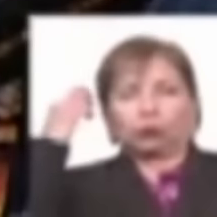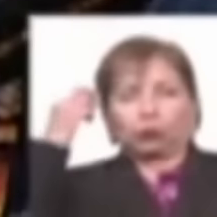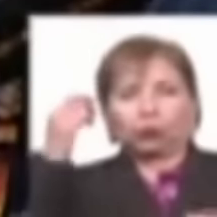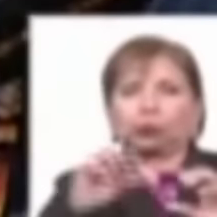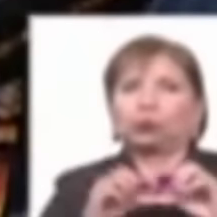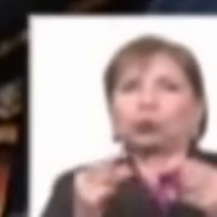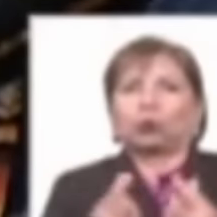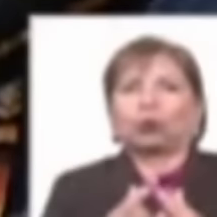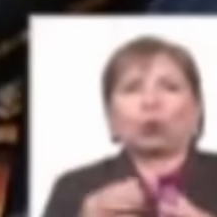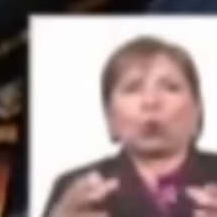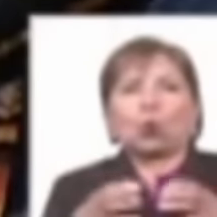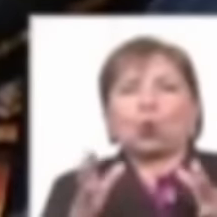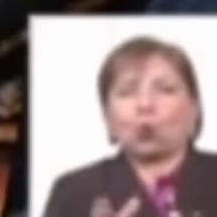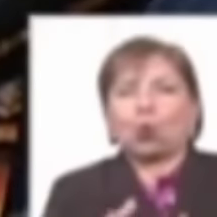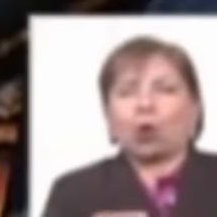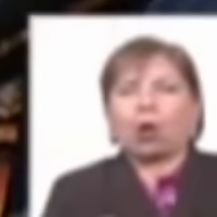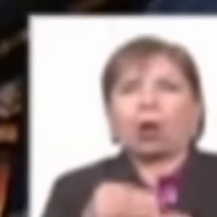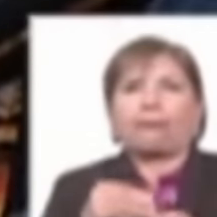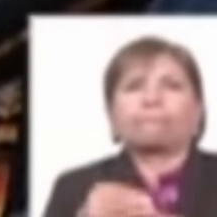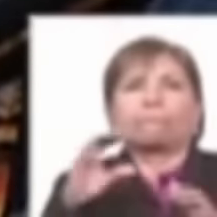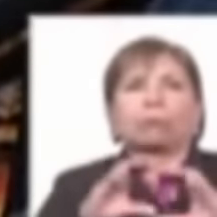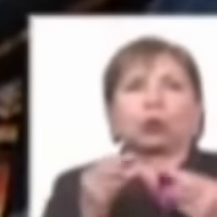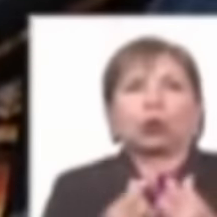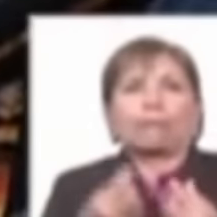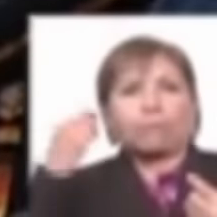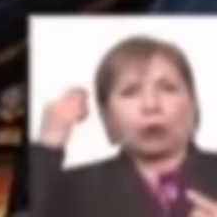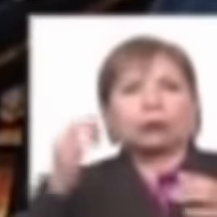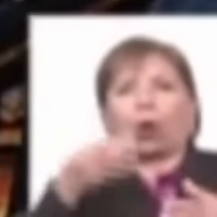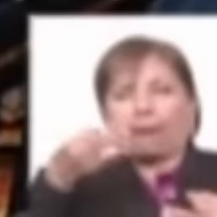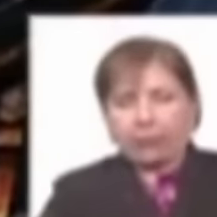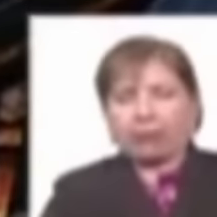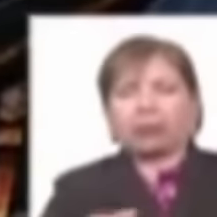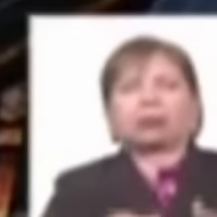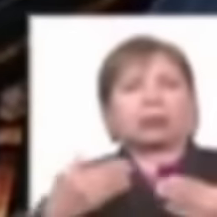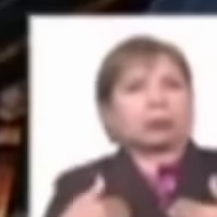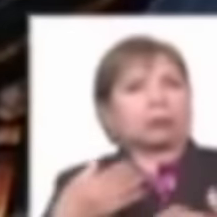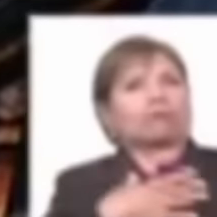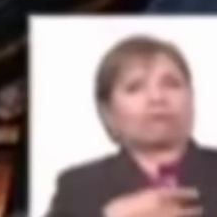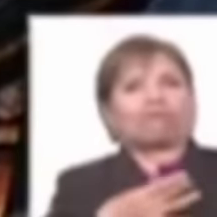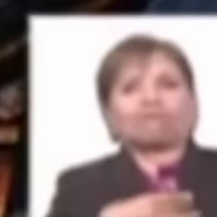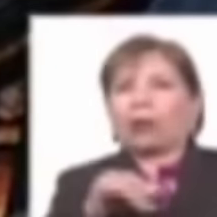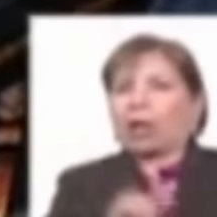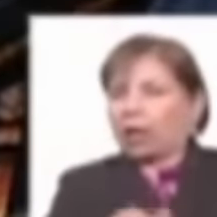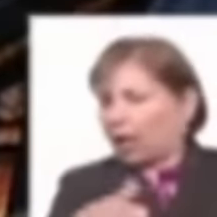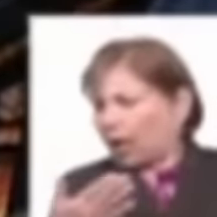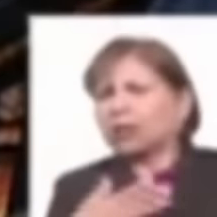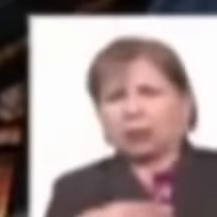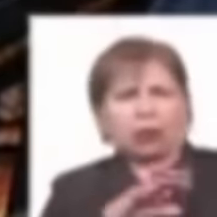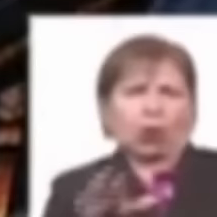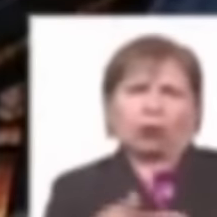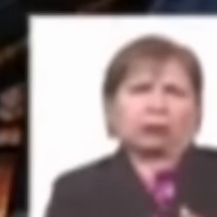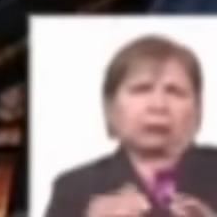políticos, los congresistas que son expresión de los partidos políticos, obviamente que tienen interés, hay interés de todos, sin